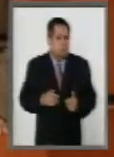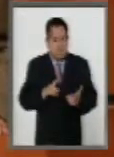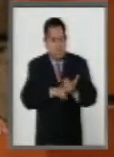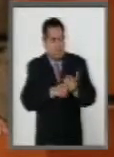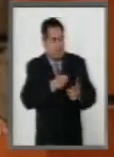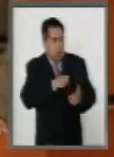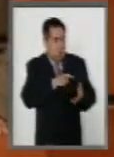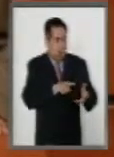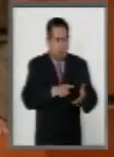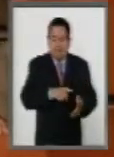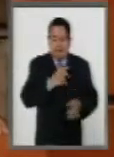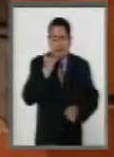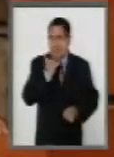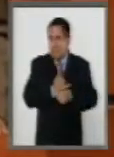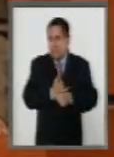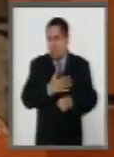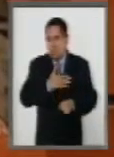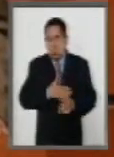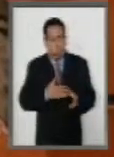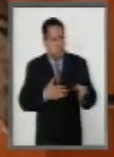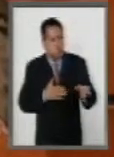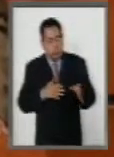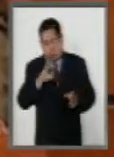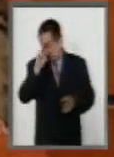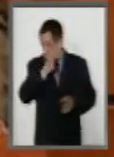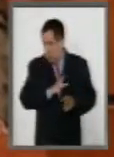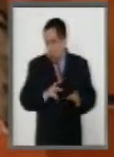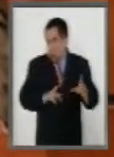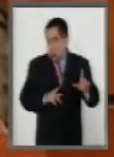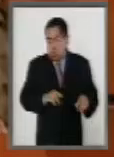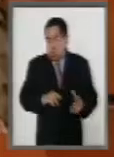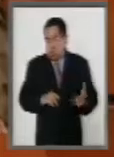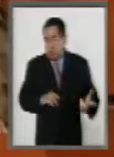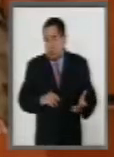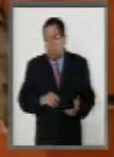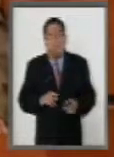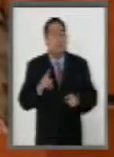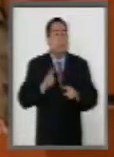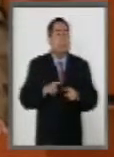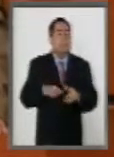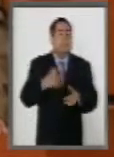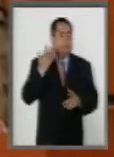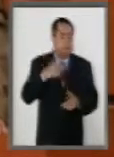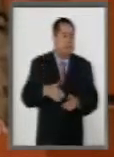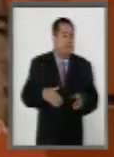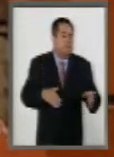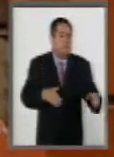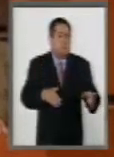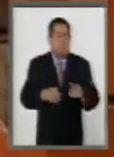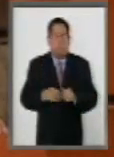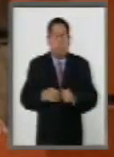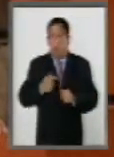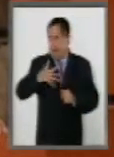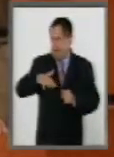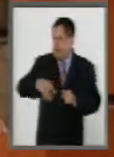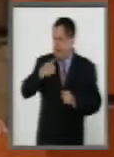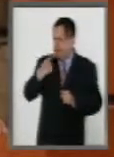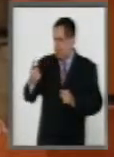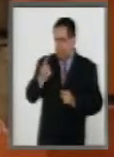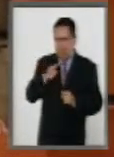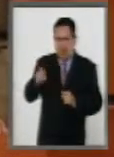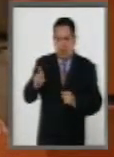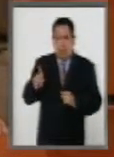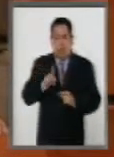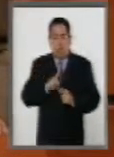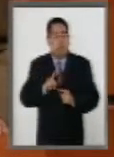son infames, y que efectivamente, quien vino a mencionar aquí